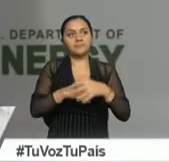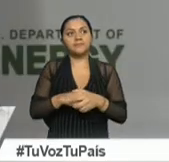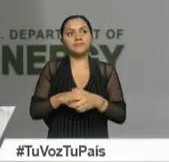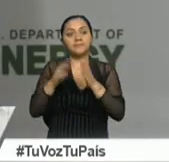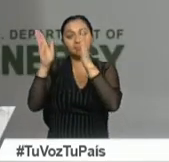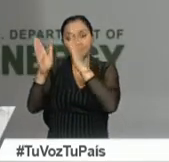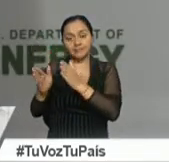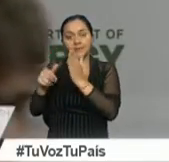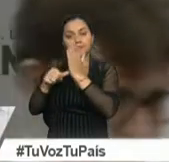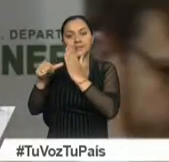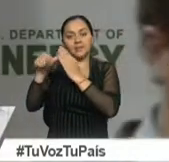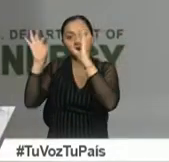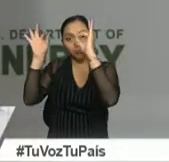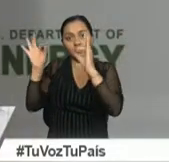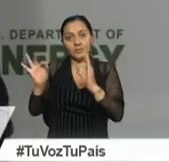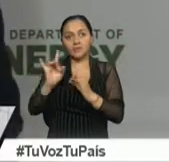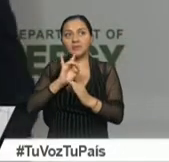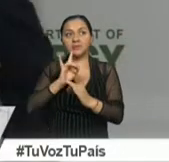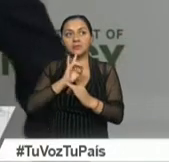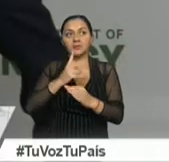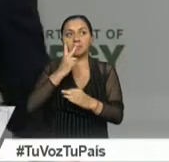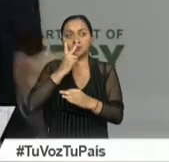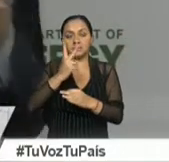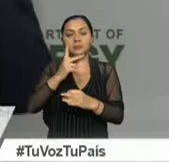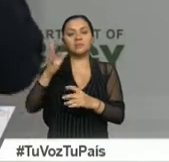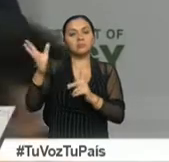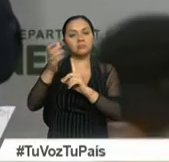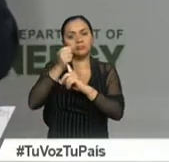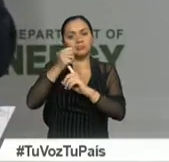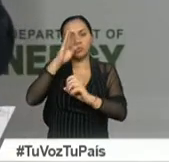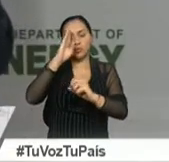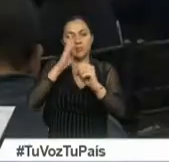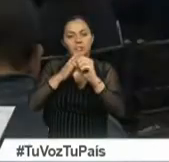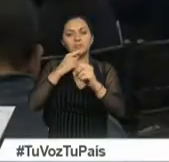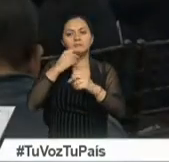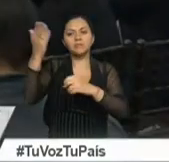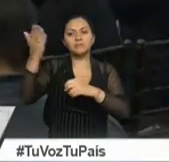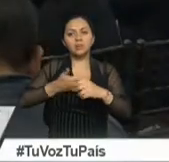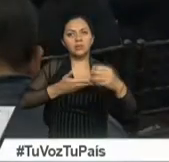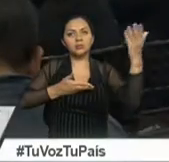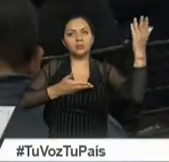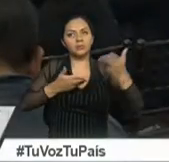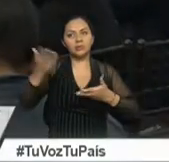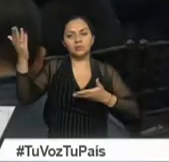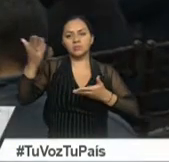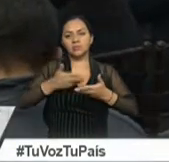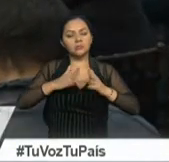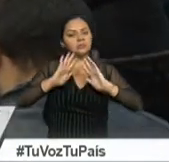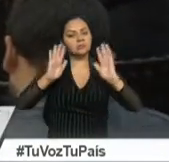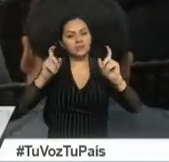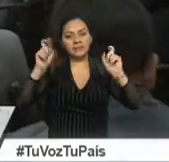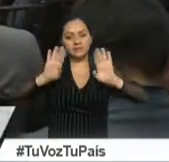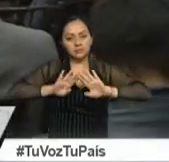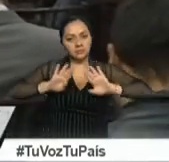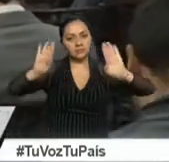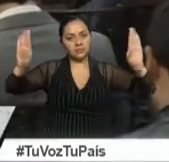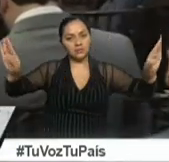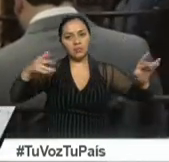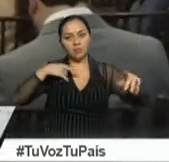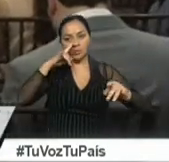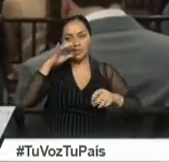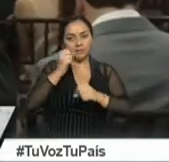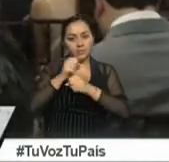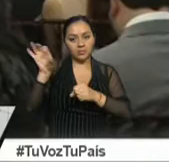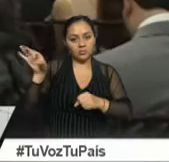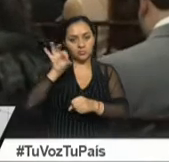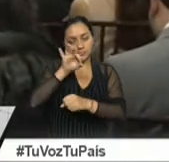el ministro de Energía de Estados Unidos, dijo que la idea es reducir la dependencia de importaciones de energía fuera del continente y crear empleos, así